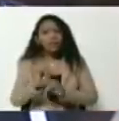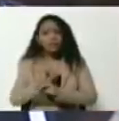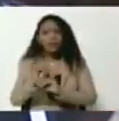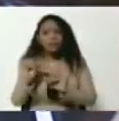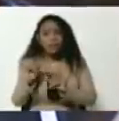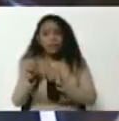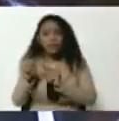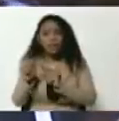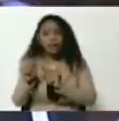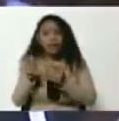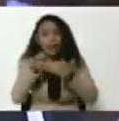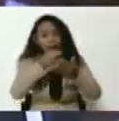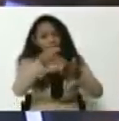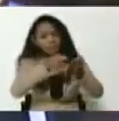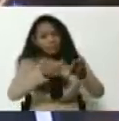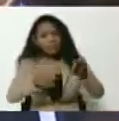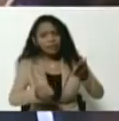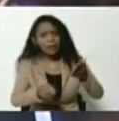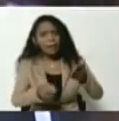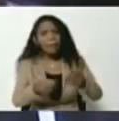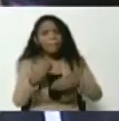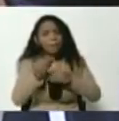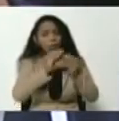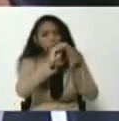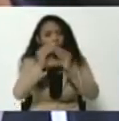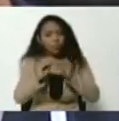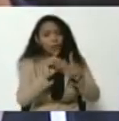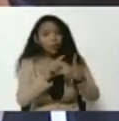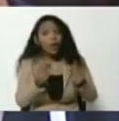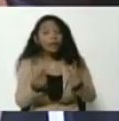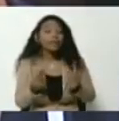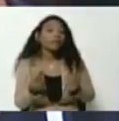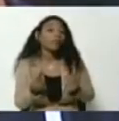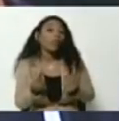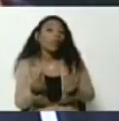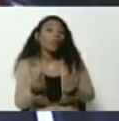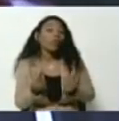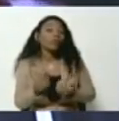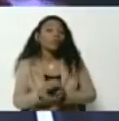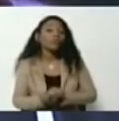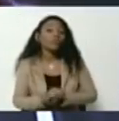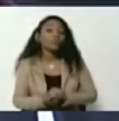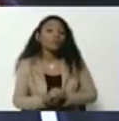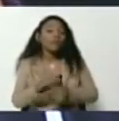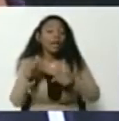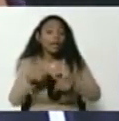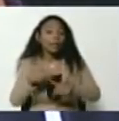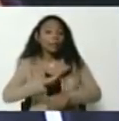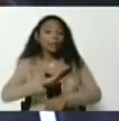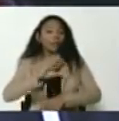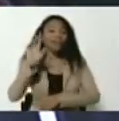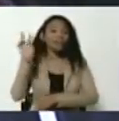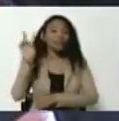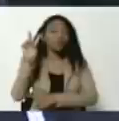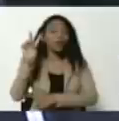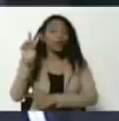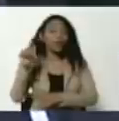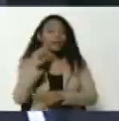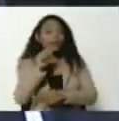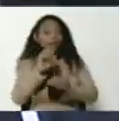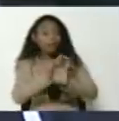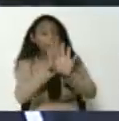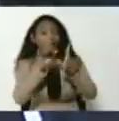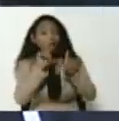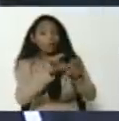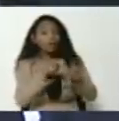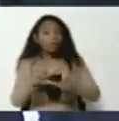desde ahí las líneas para recuperar estos activos y el patrimonio de Venezuela? ¿Qué se han tenido más claridad desde